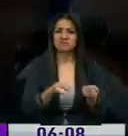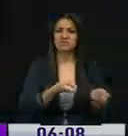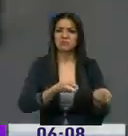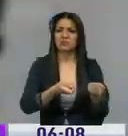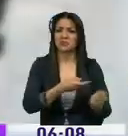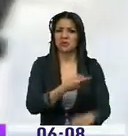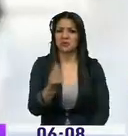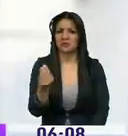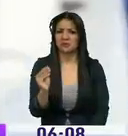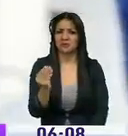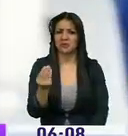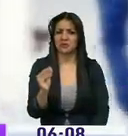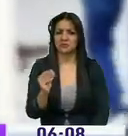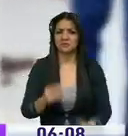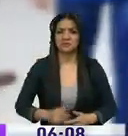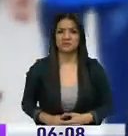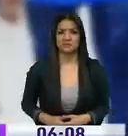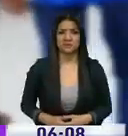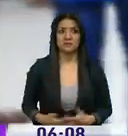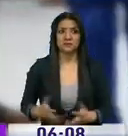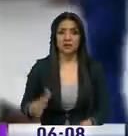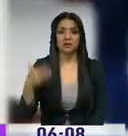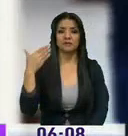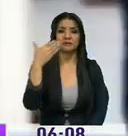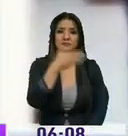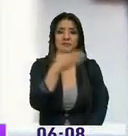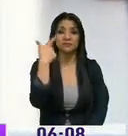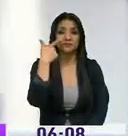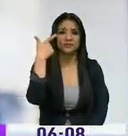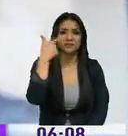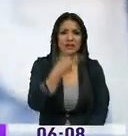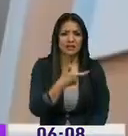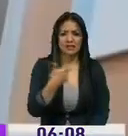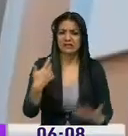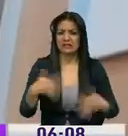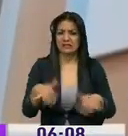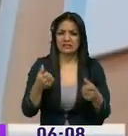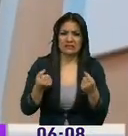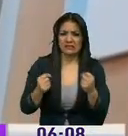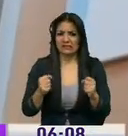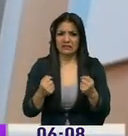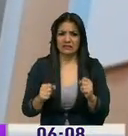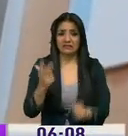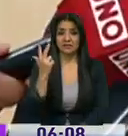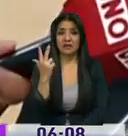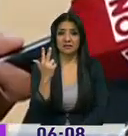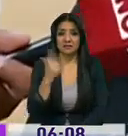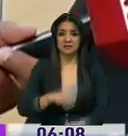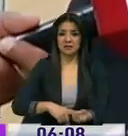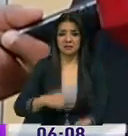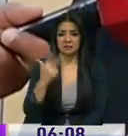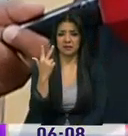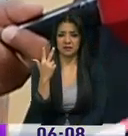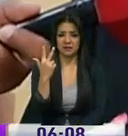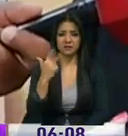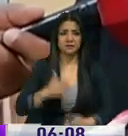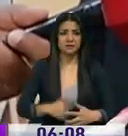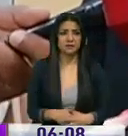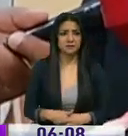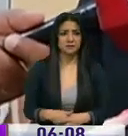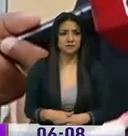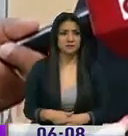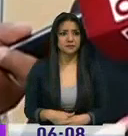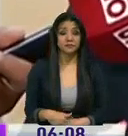muchachas. Llegaron entonces a la fiscalía con la impotencia a cuestas. Estaban las tres. Aproximadamente hace